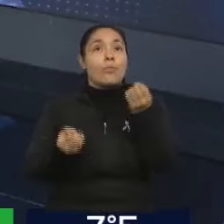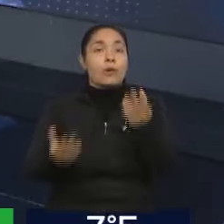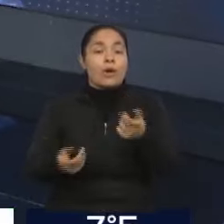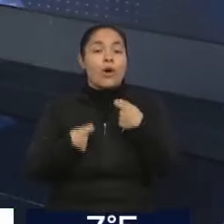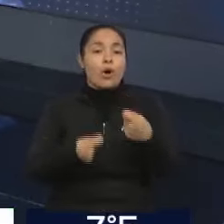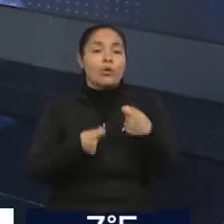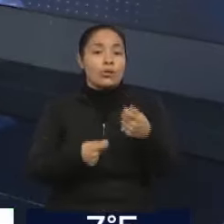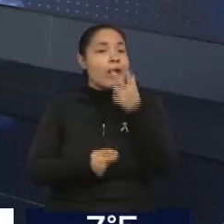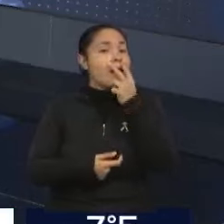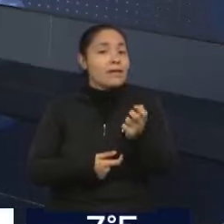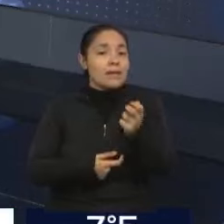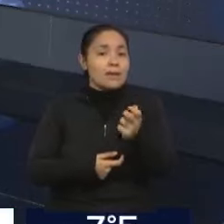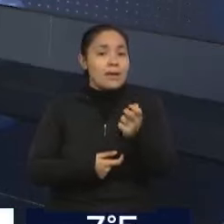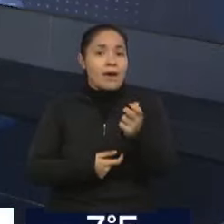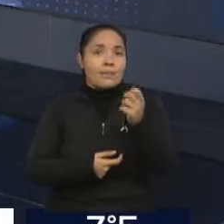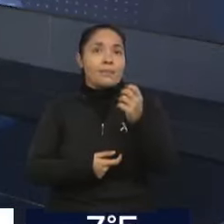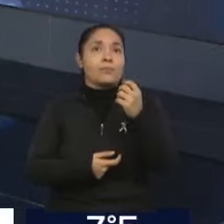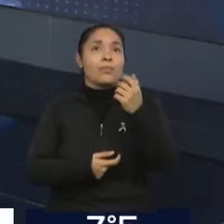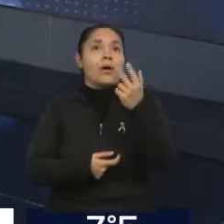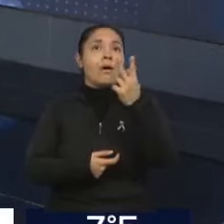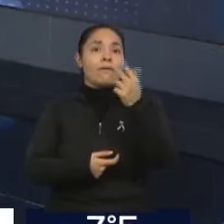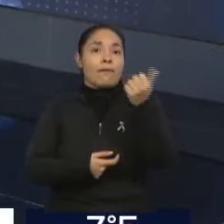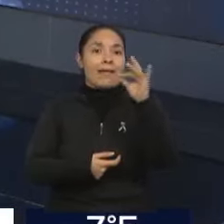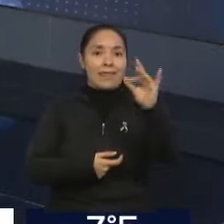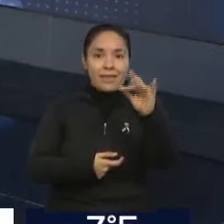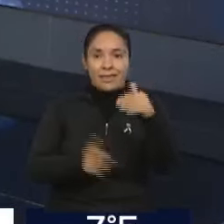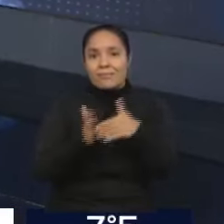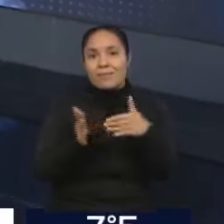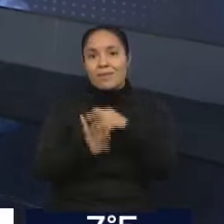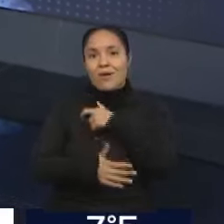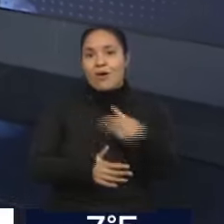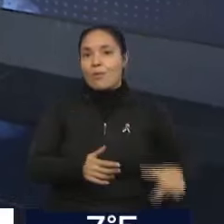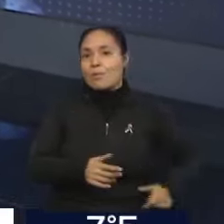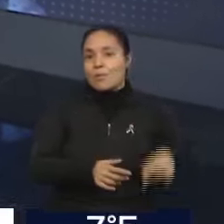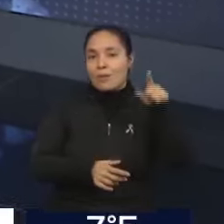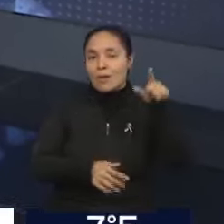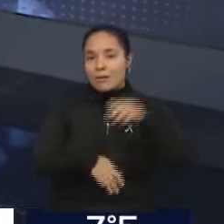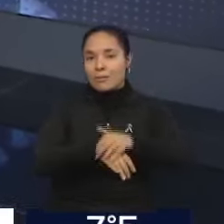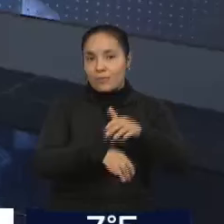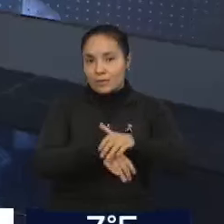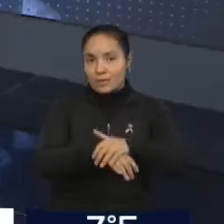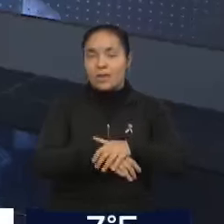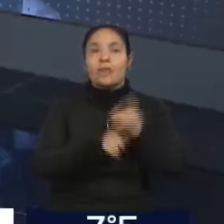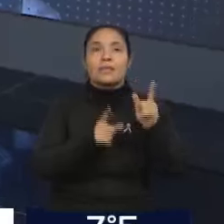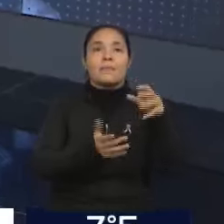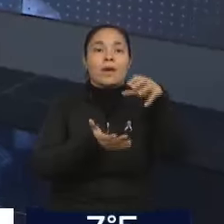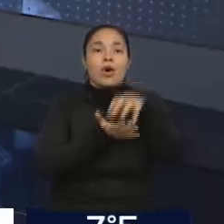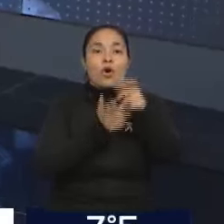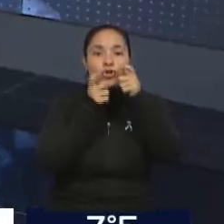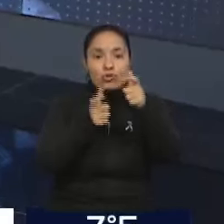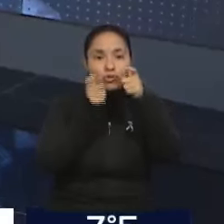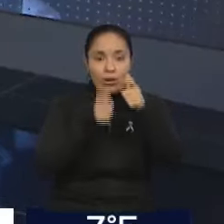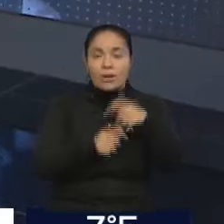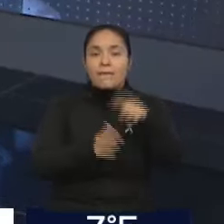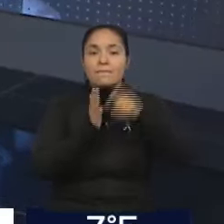al menos en el VAT, más caro? Porque eso depende del Poder Ejecutivo, de los informes del EPRE, del ente regulador, pero quien pone el gancho